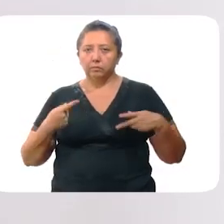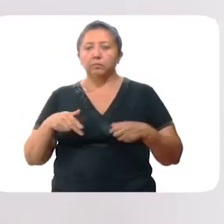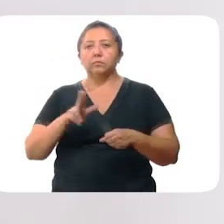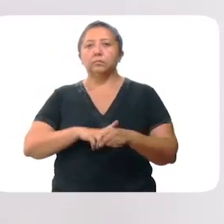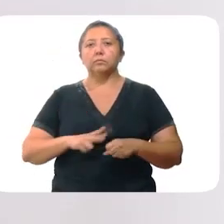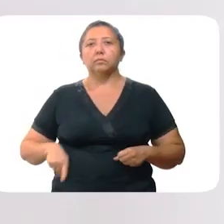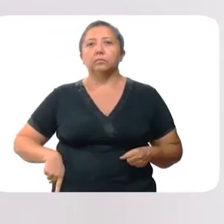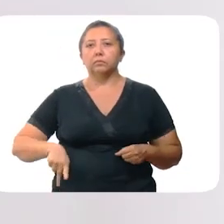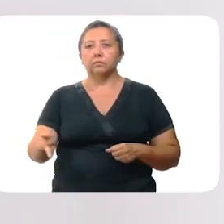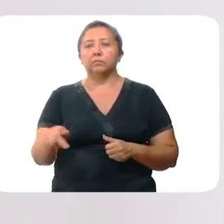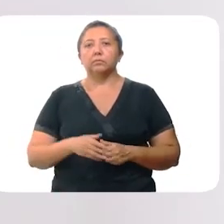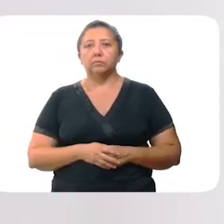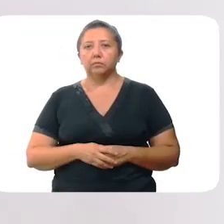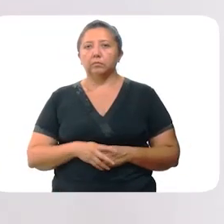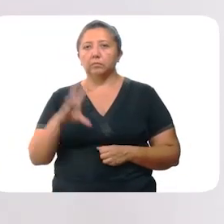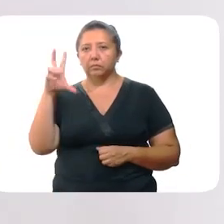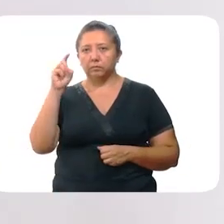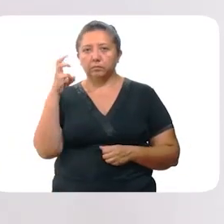en hospitales públicos.